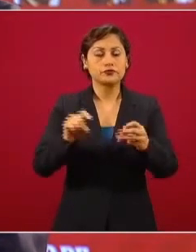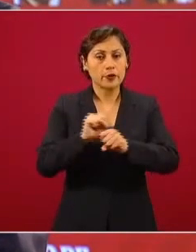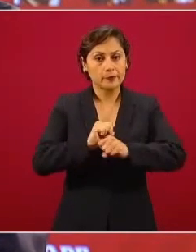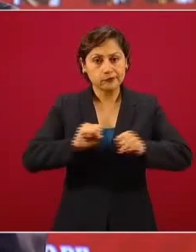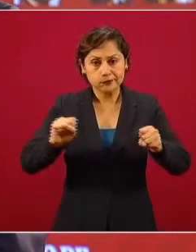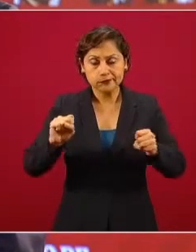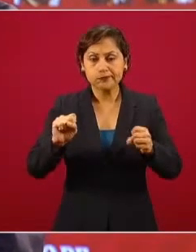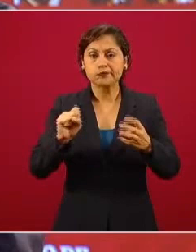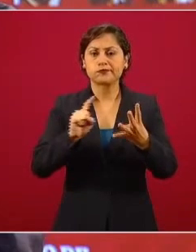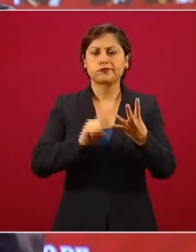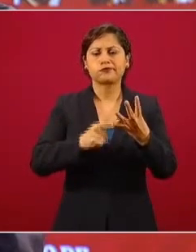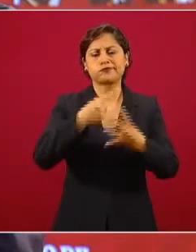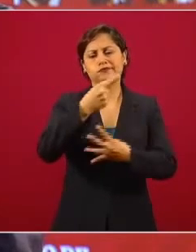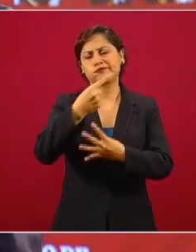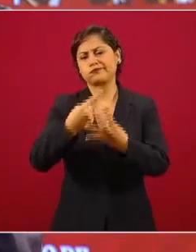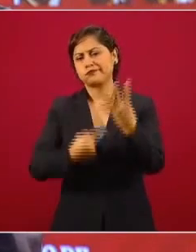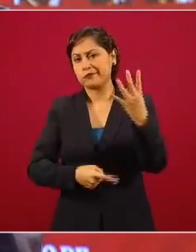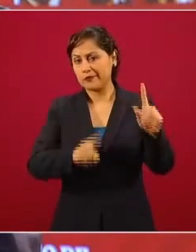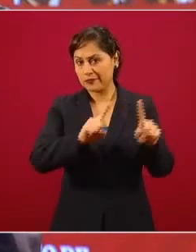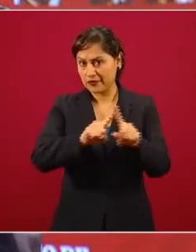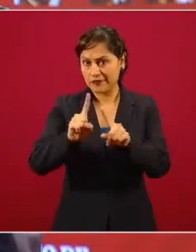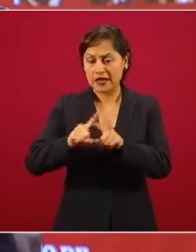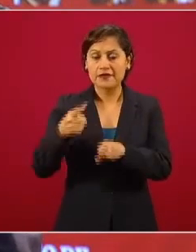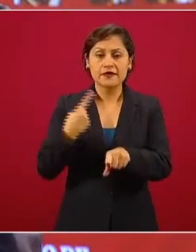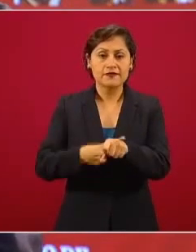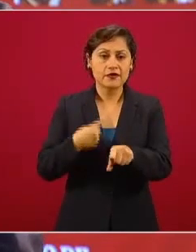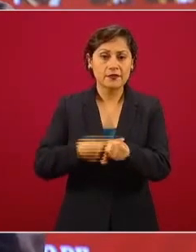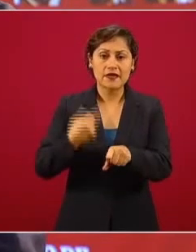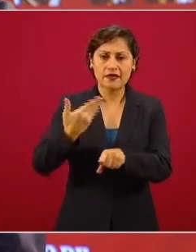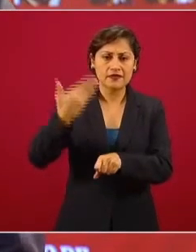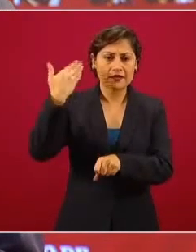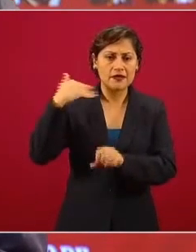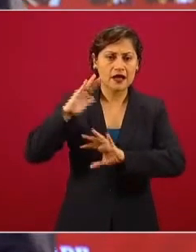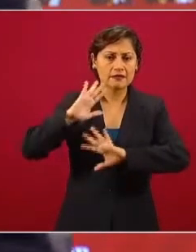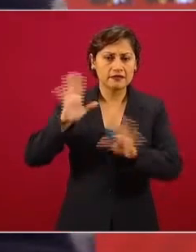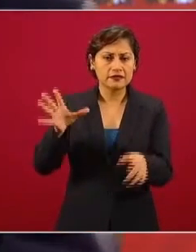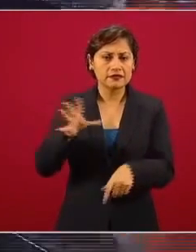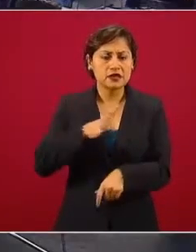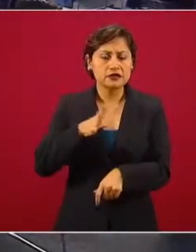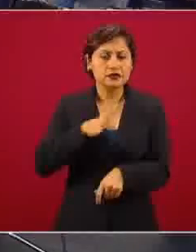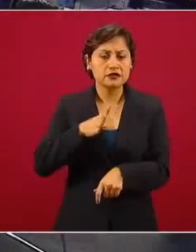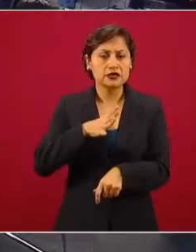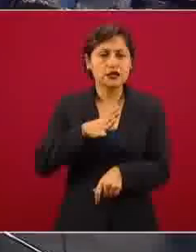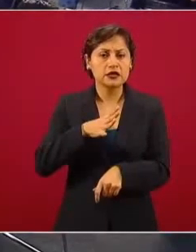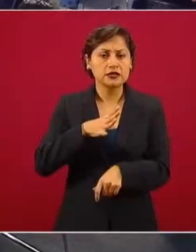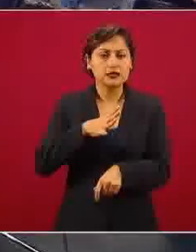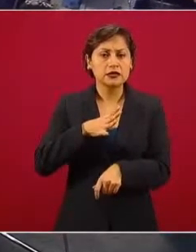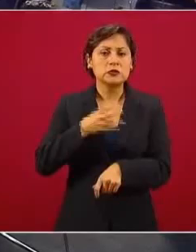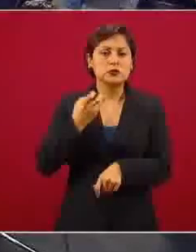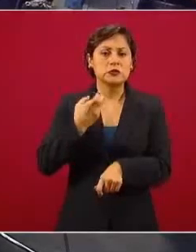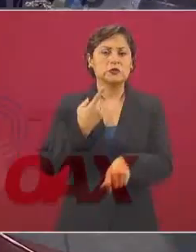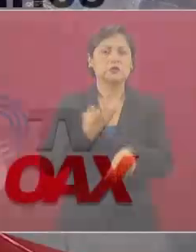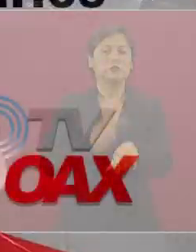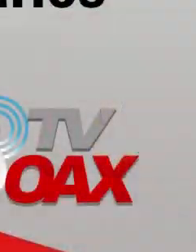obesidad y otros problemas de salud.